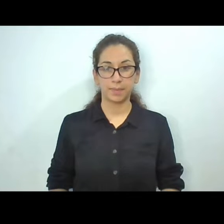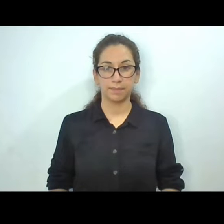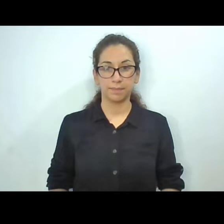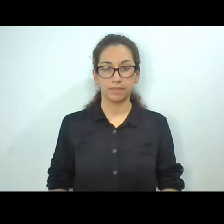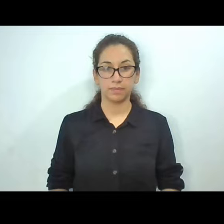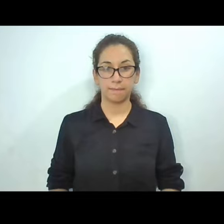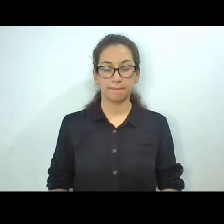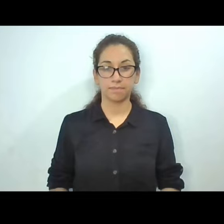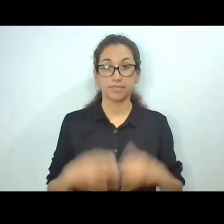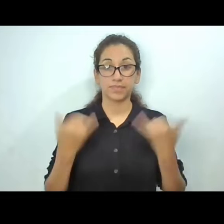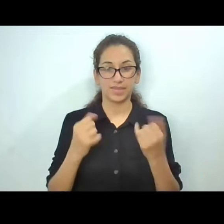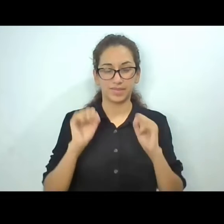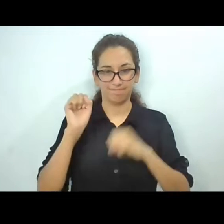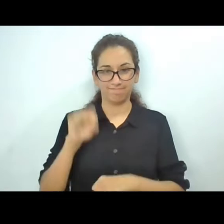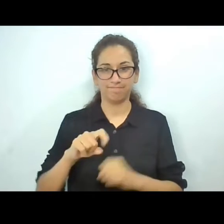Ya, ahora sí.